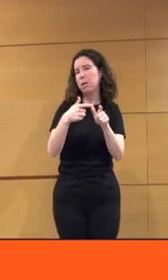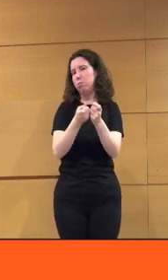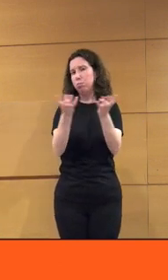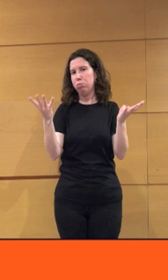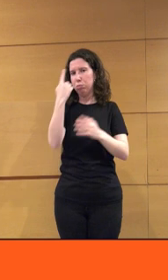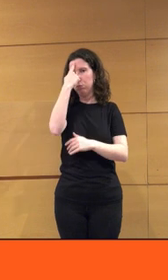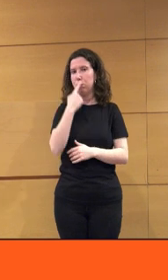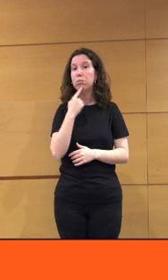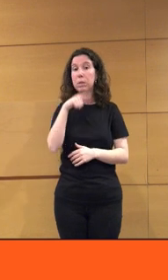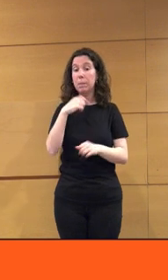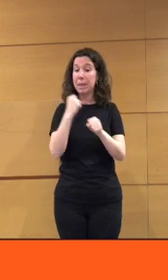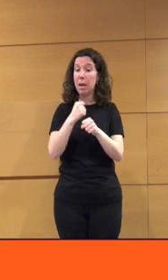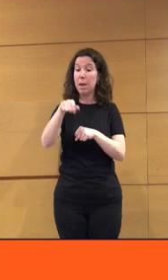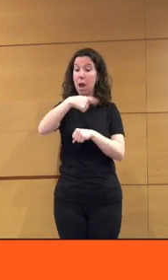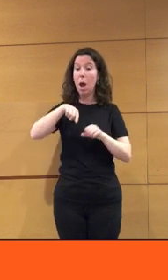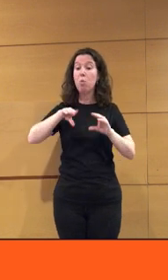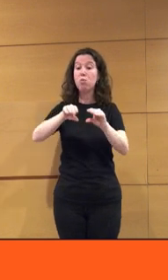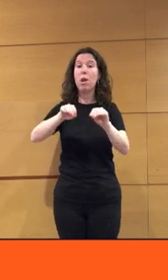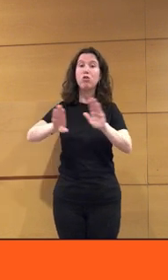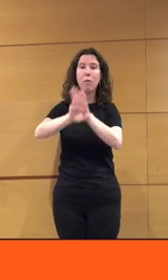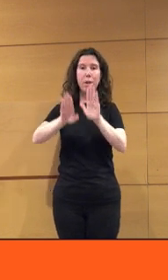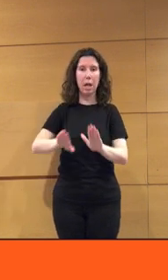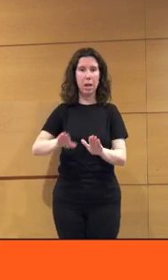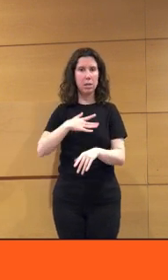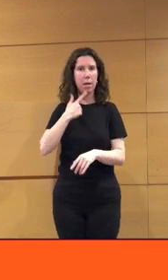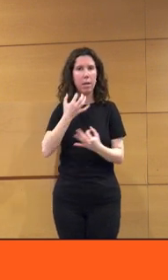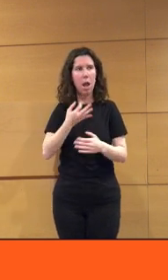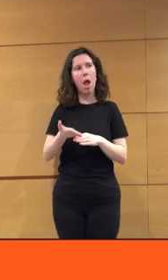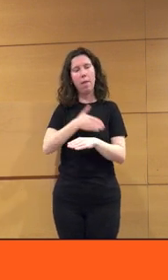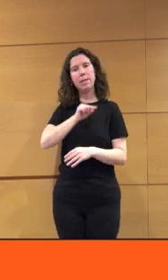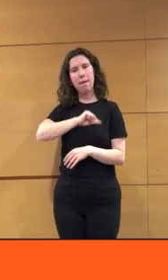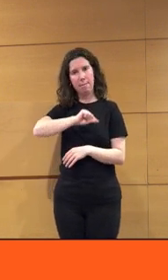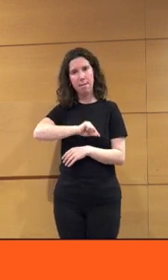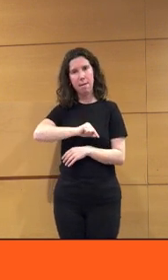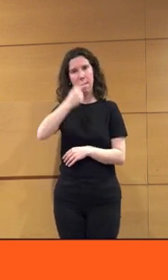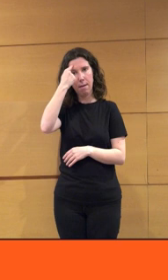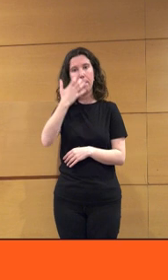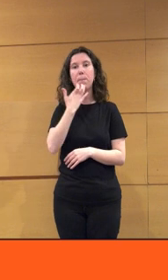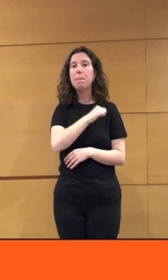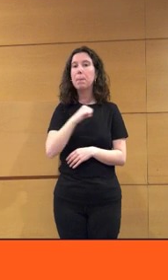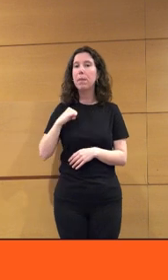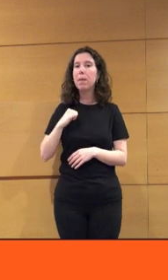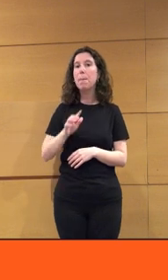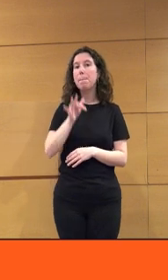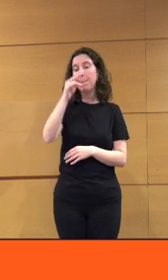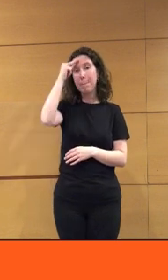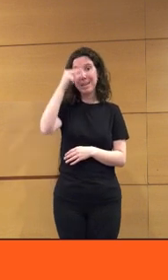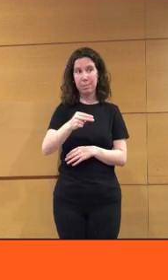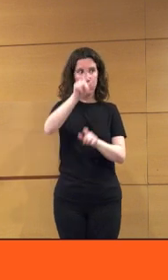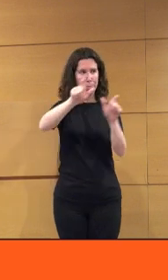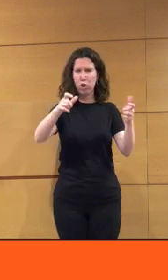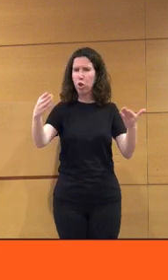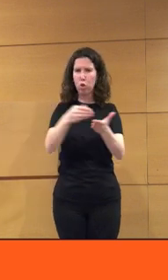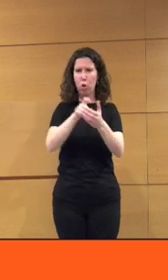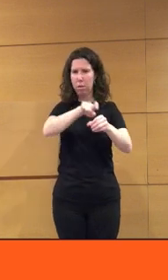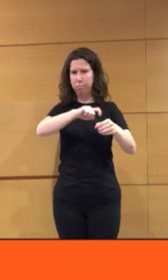con usuarios finales, tenemos que tener muy en cuenta aspectos éticos, como la privacidad y el respeto de todas las personas que